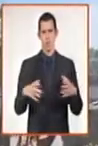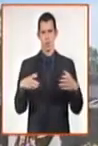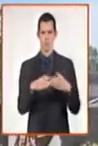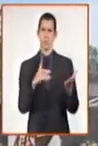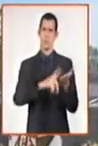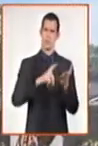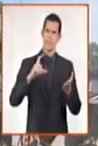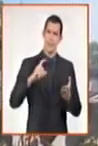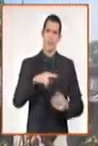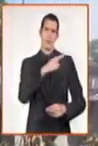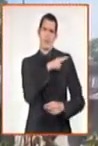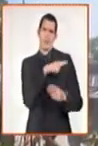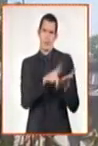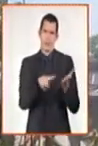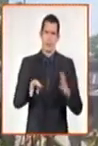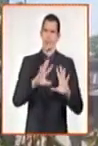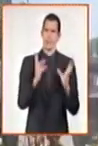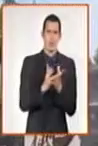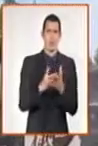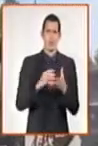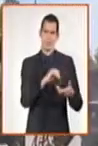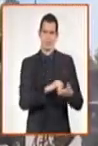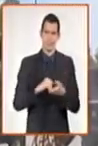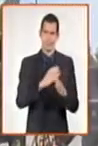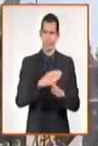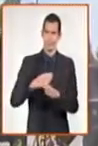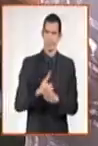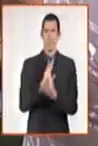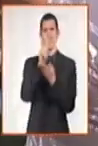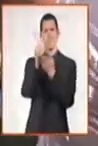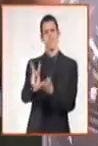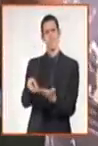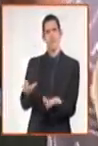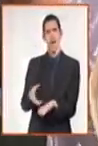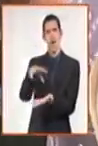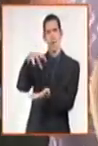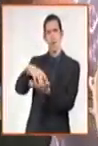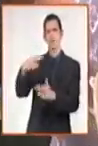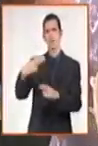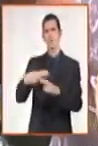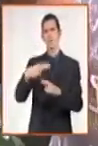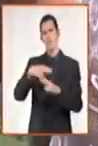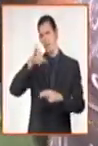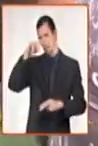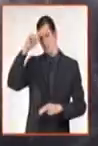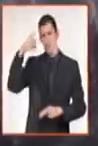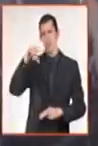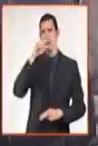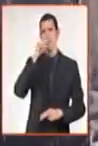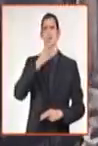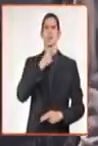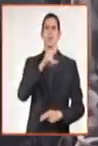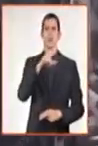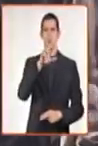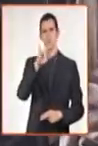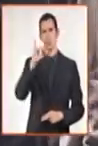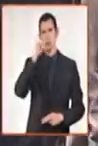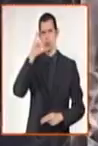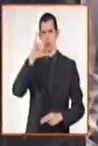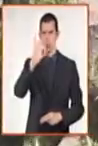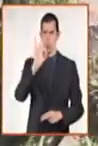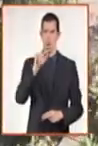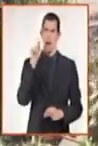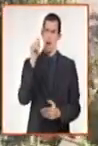Rubén Ramos Moreno, visitaron el Consejo Popular de Isabel Rubio. Allí intercambiaron con sus pobladores